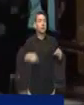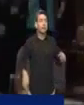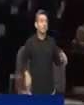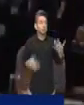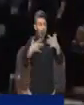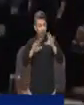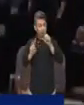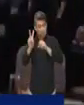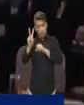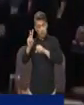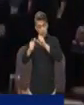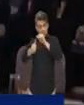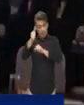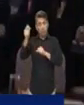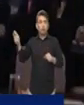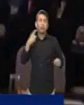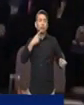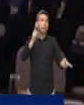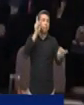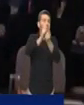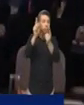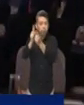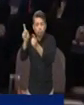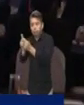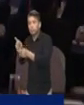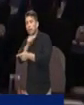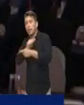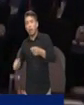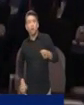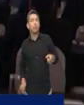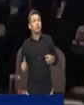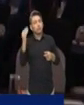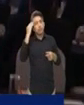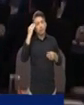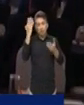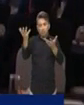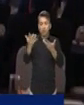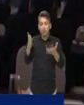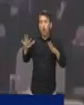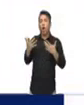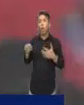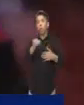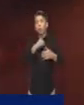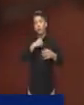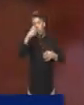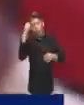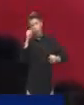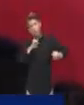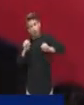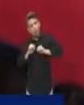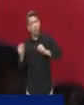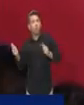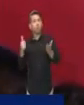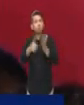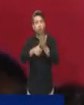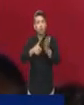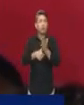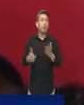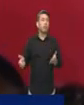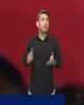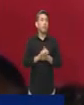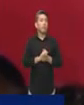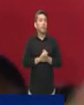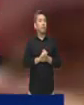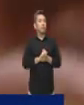ellos van a trabajar o cómo lo quieren trabajar con las municipalidades. No contamos con un mercado